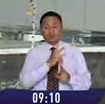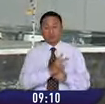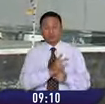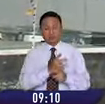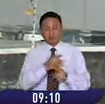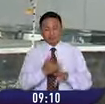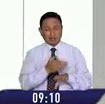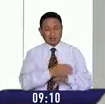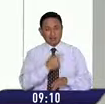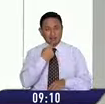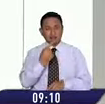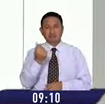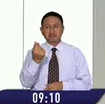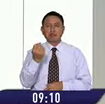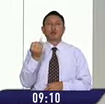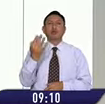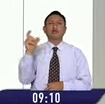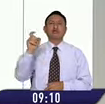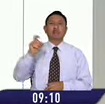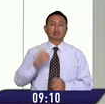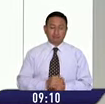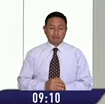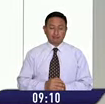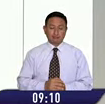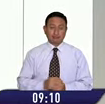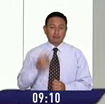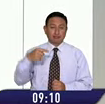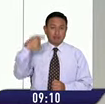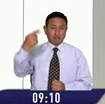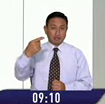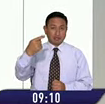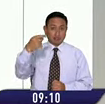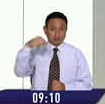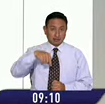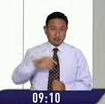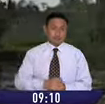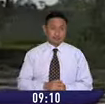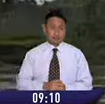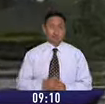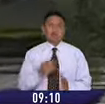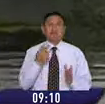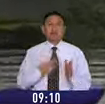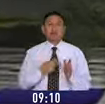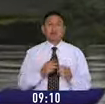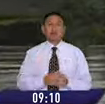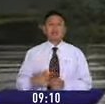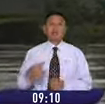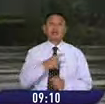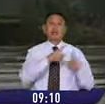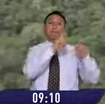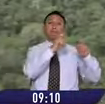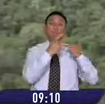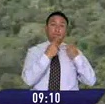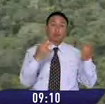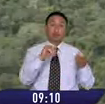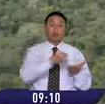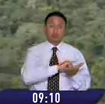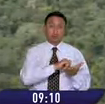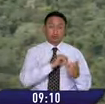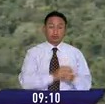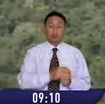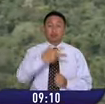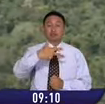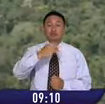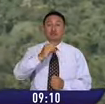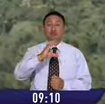que demandará, lo que se definirá en los próximos días, así como qué pasará con la consulta popular por el Yasuní, Chocó